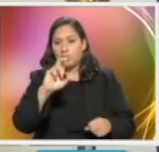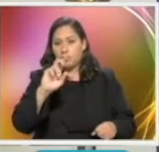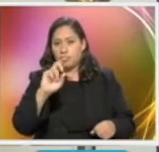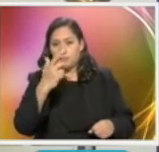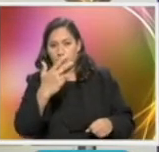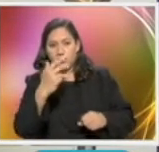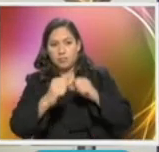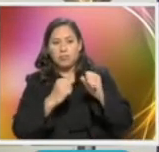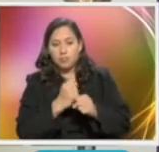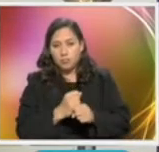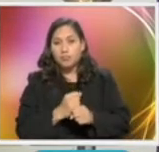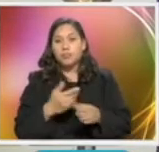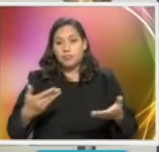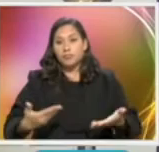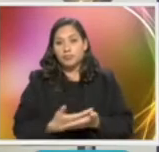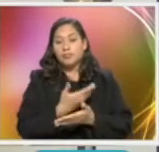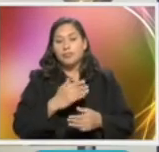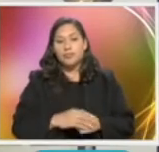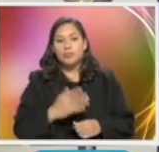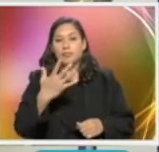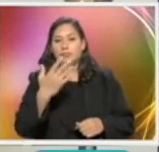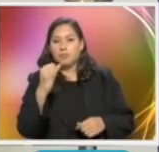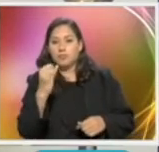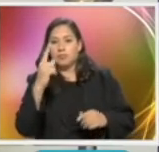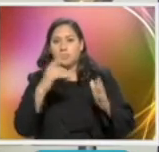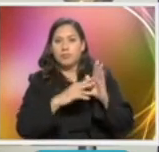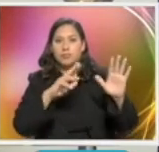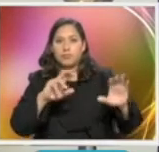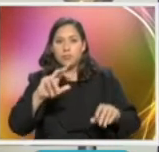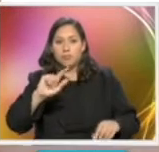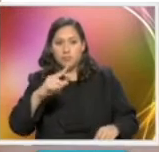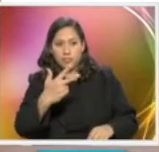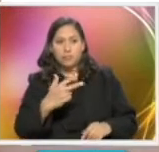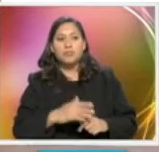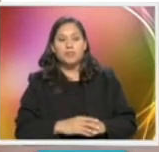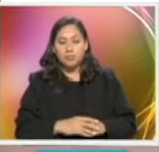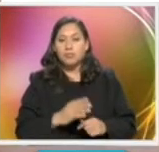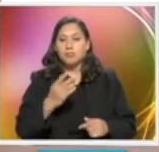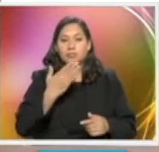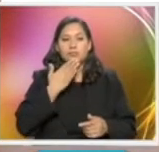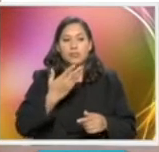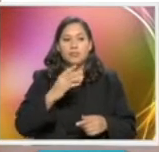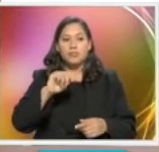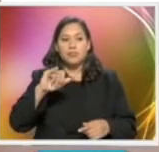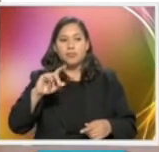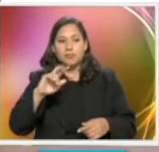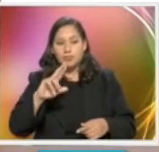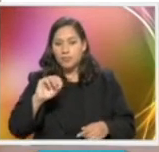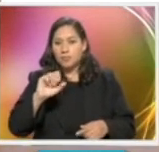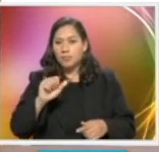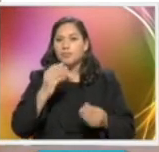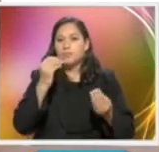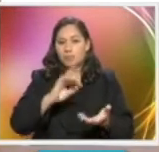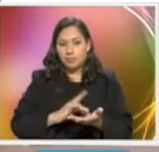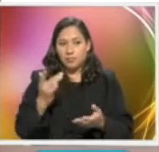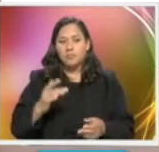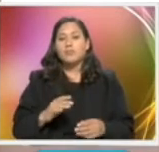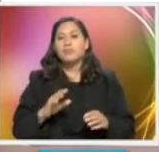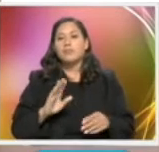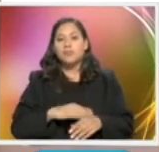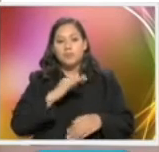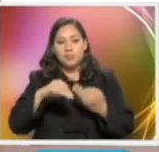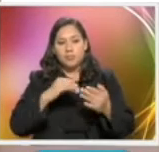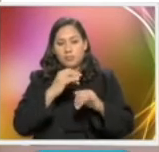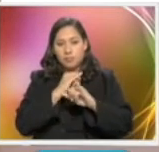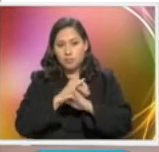138 años de su natalicio, 5 de junio de 1878. Muy bien, Alejandro Rosas, como siempre, muchas gracias. Gracias por toda